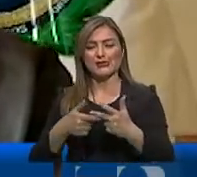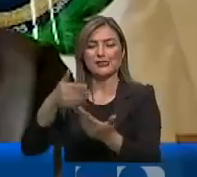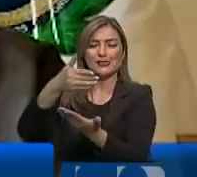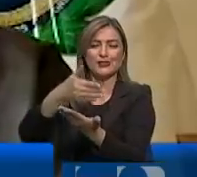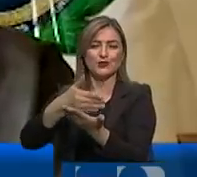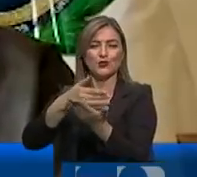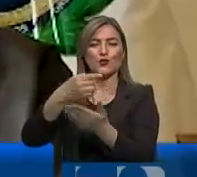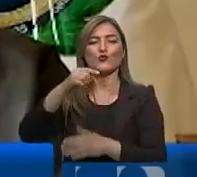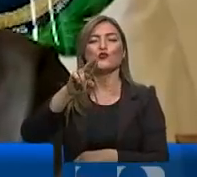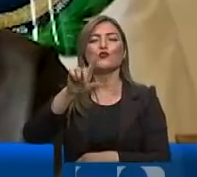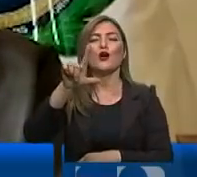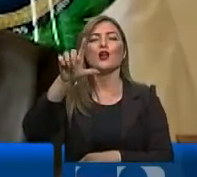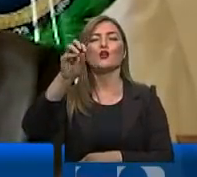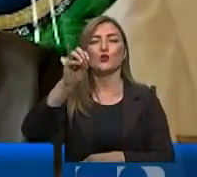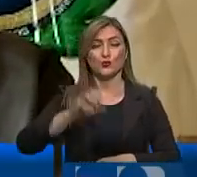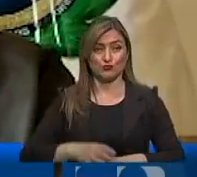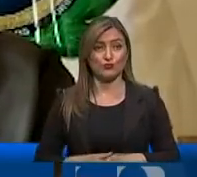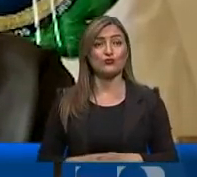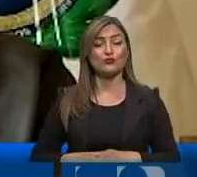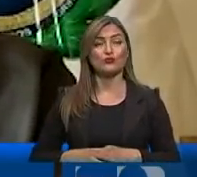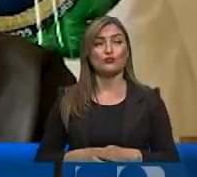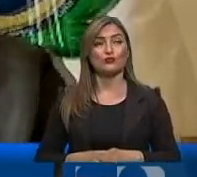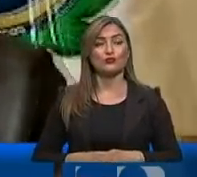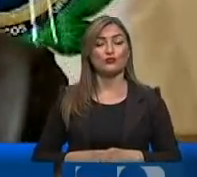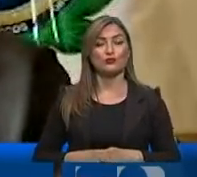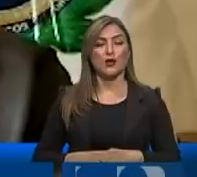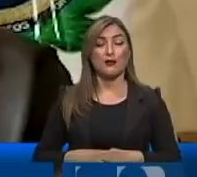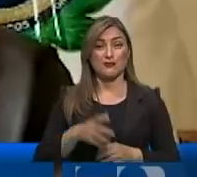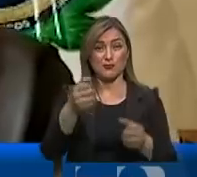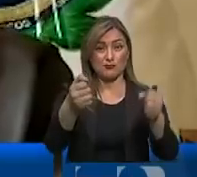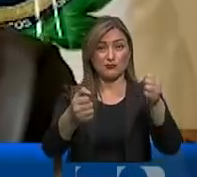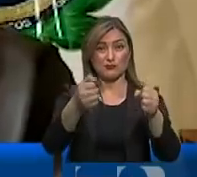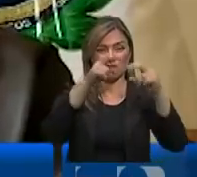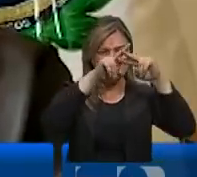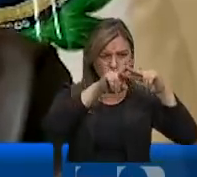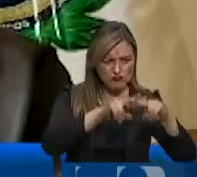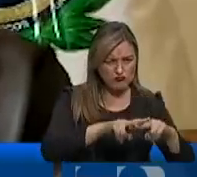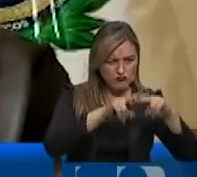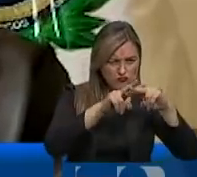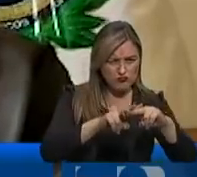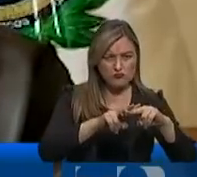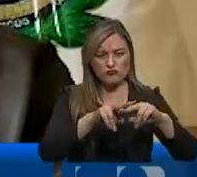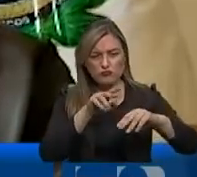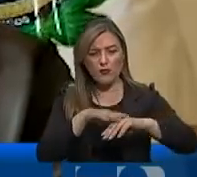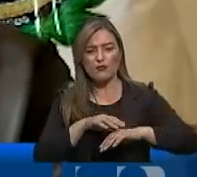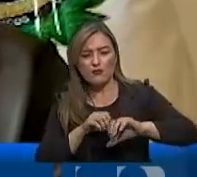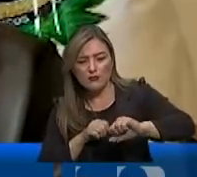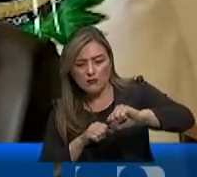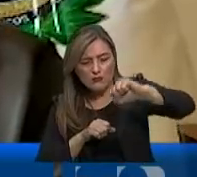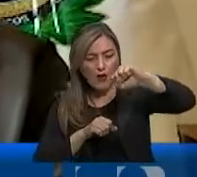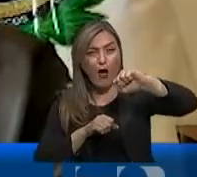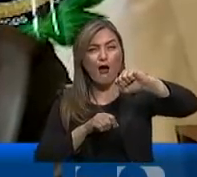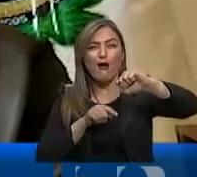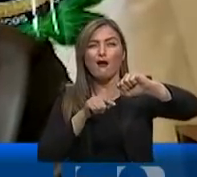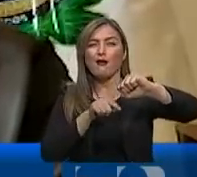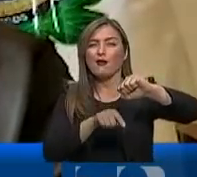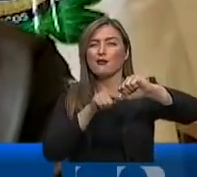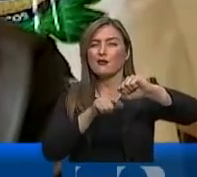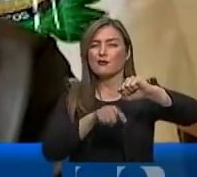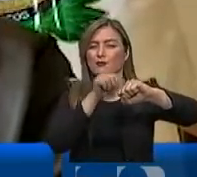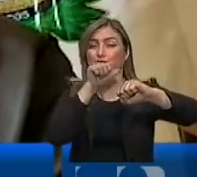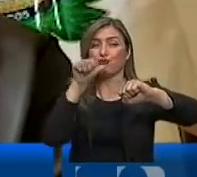Gualo. Al realizar el registro físico, se encontró que este ya había sido acondicionado y acoplado